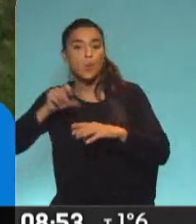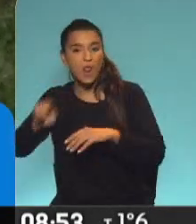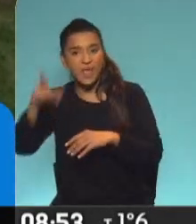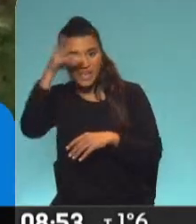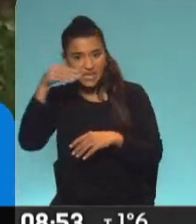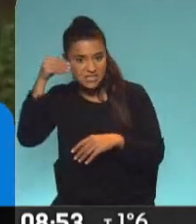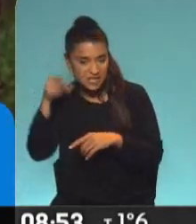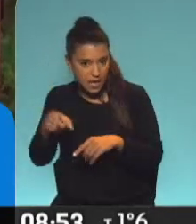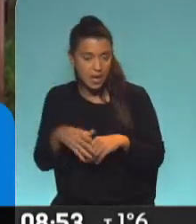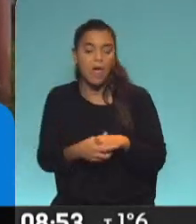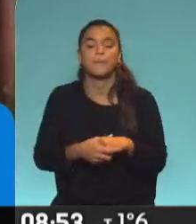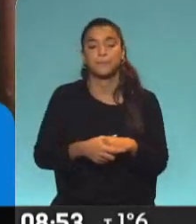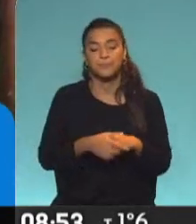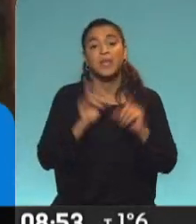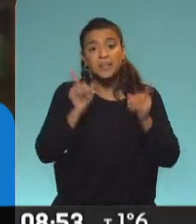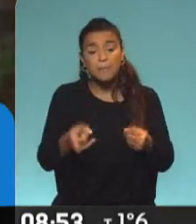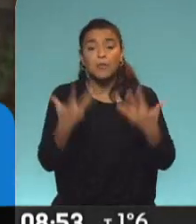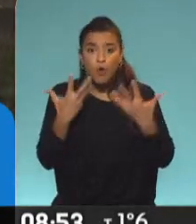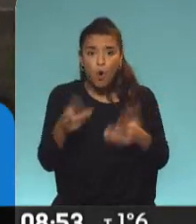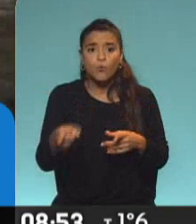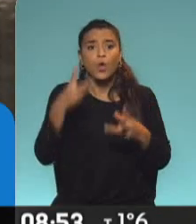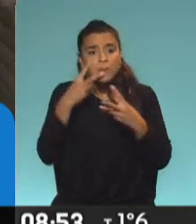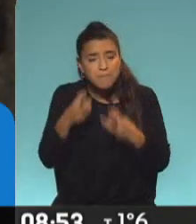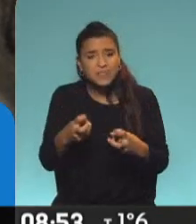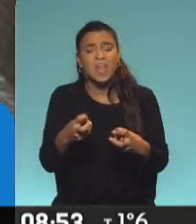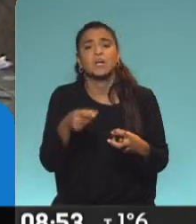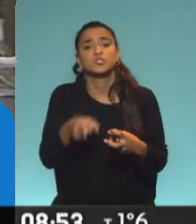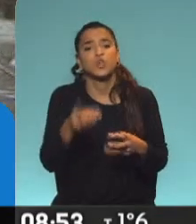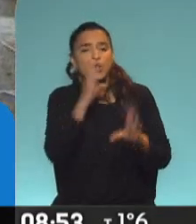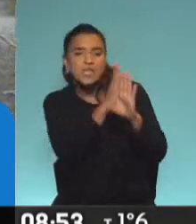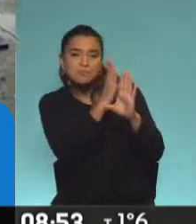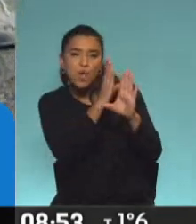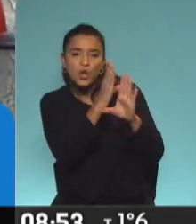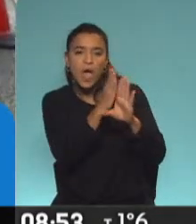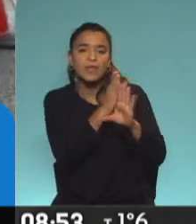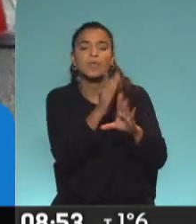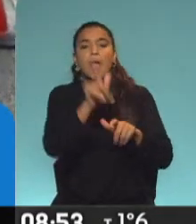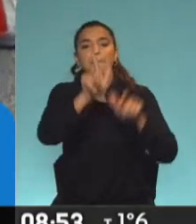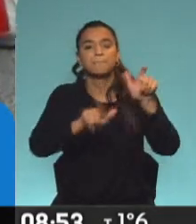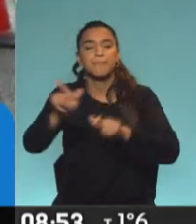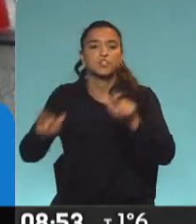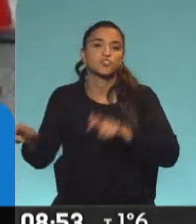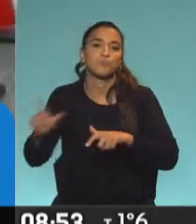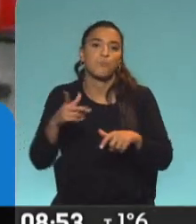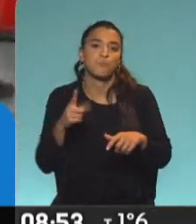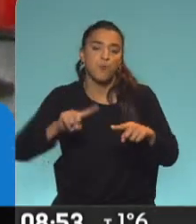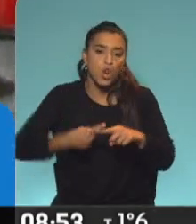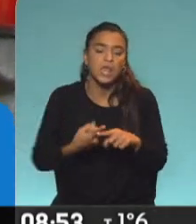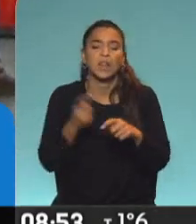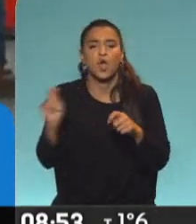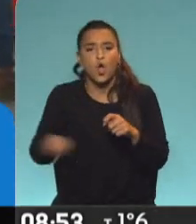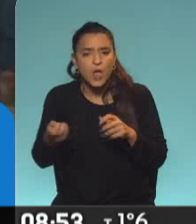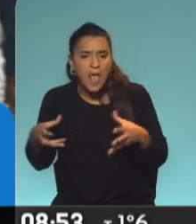Cristina Fernández de Kirchner y también, por supuesto, por la investigación y el espionaje a dirigentes políticos,